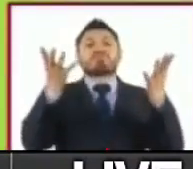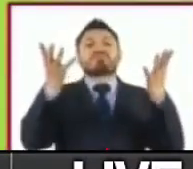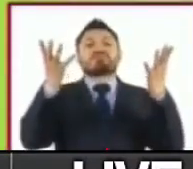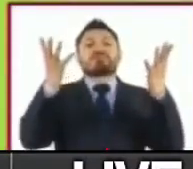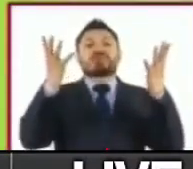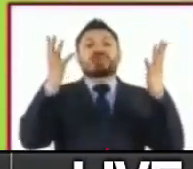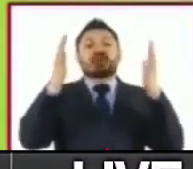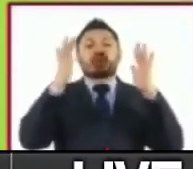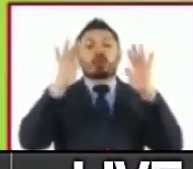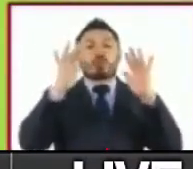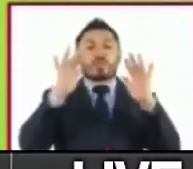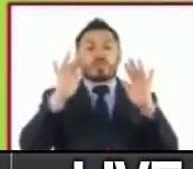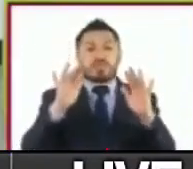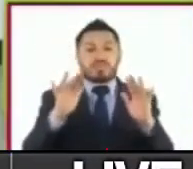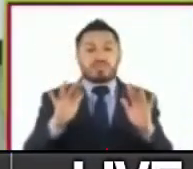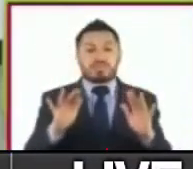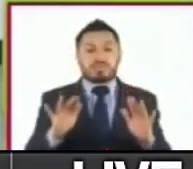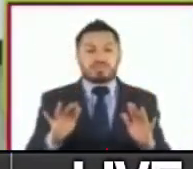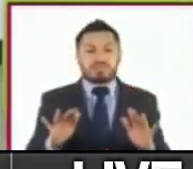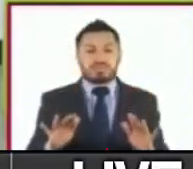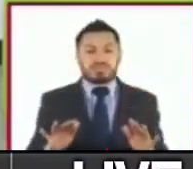Inhalo y exhalo.